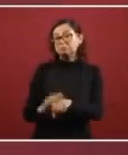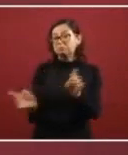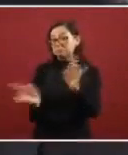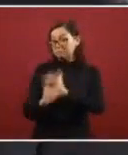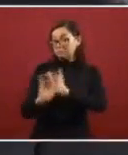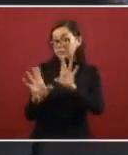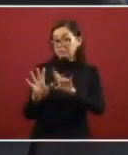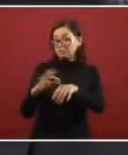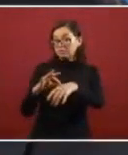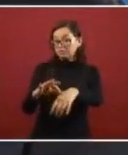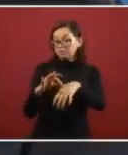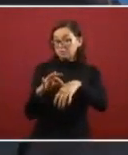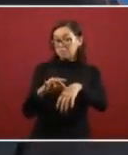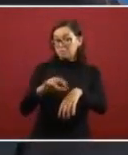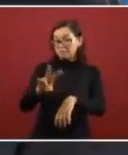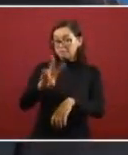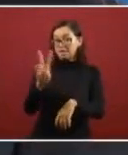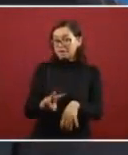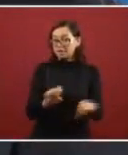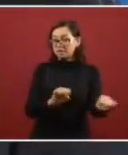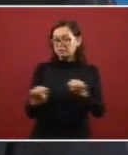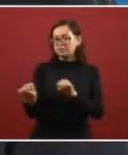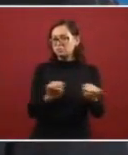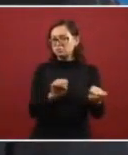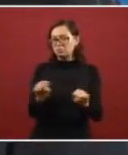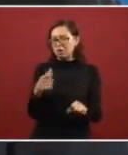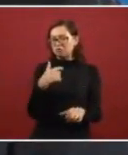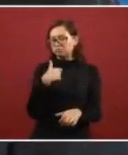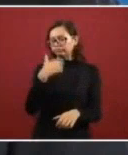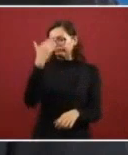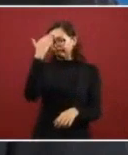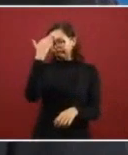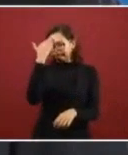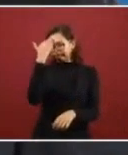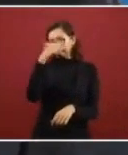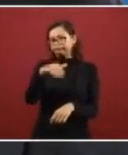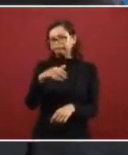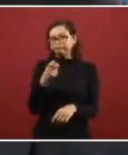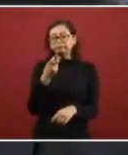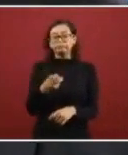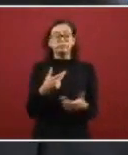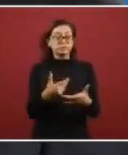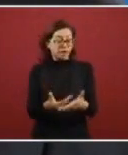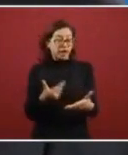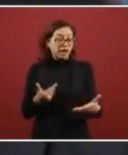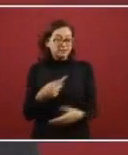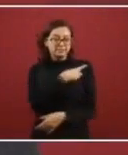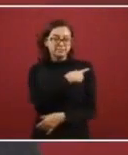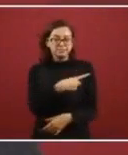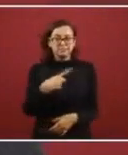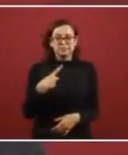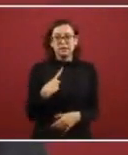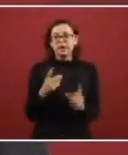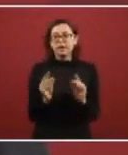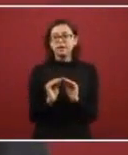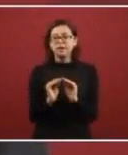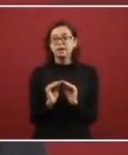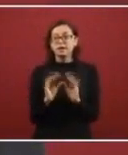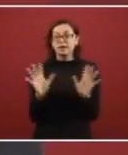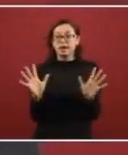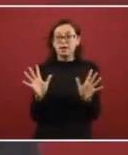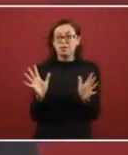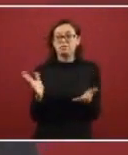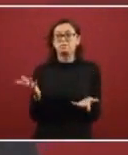hacer en caso de un sismo, desde luego como lo